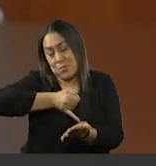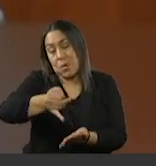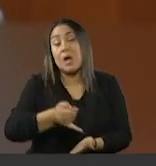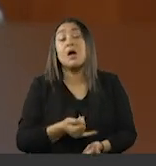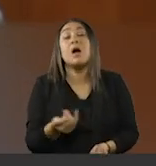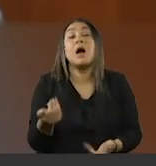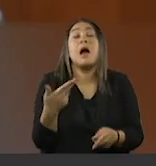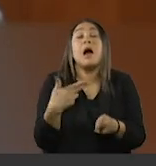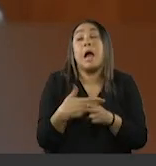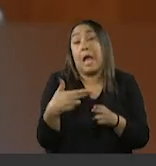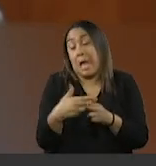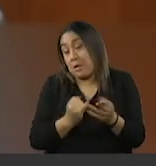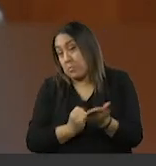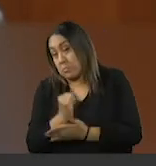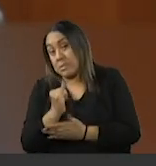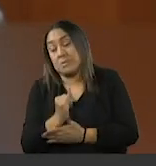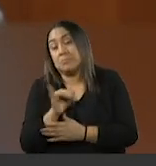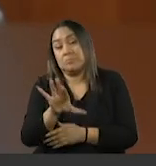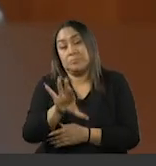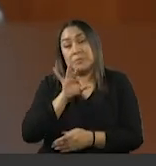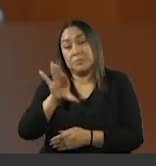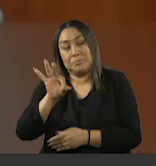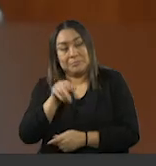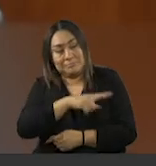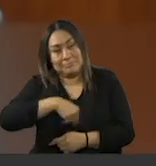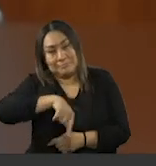sean designadas por la comisión permanente